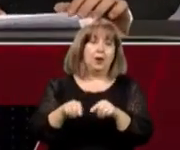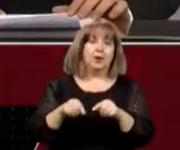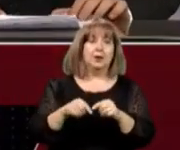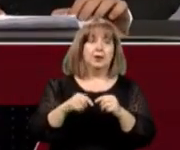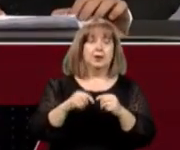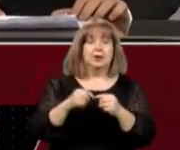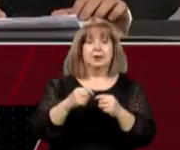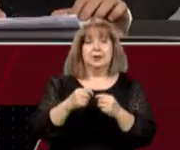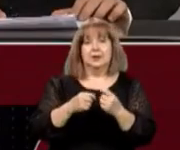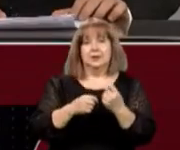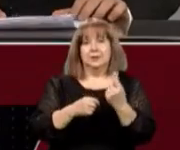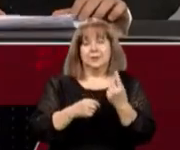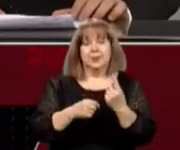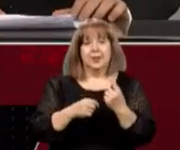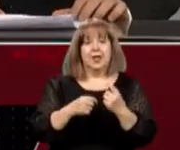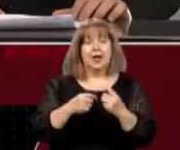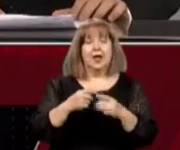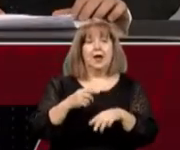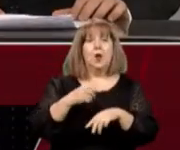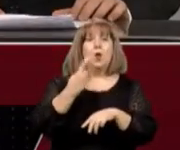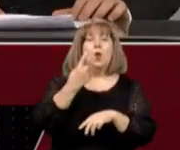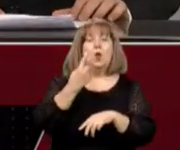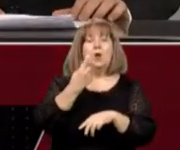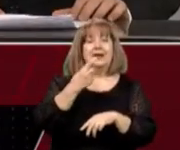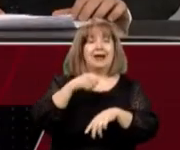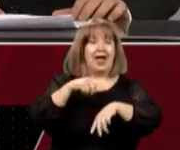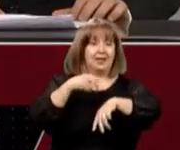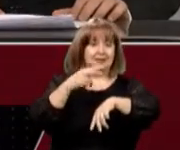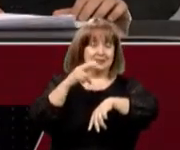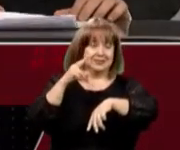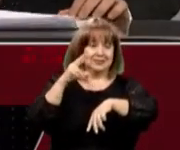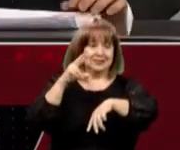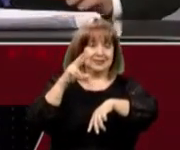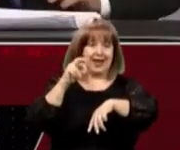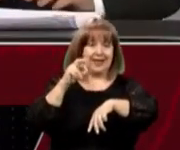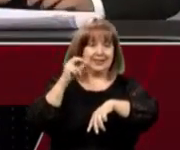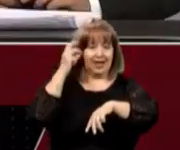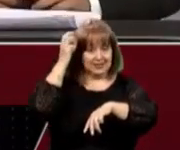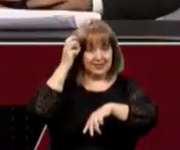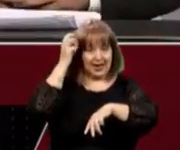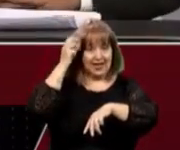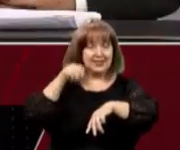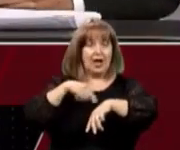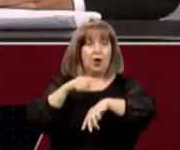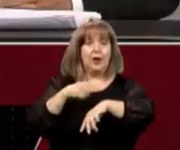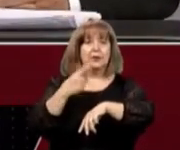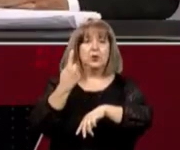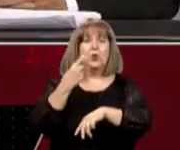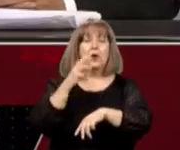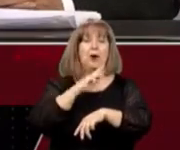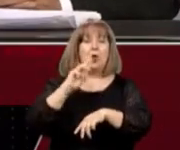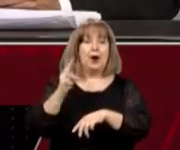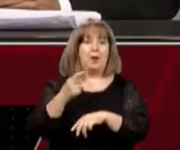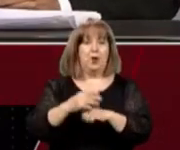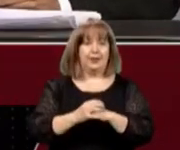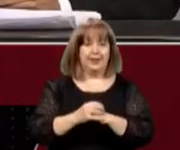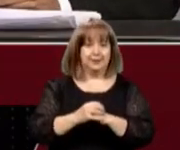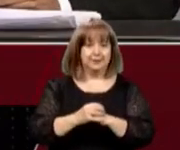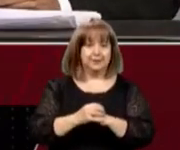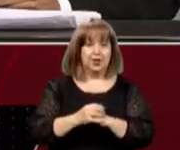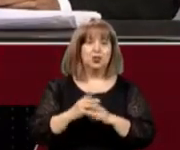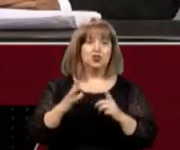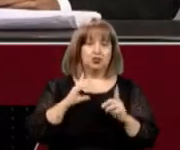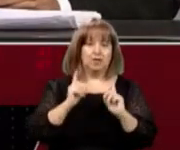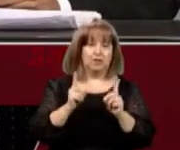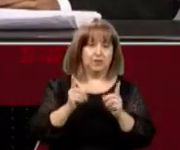número tremendo de una mujer muerta cada 30 horas y es algo que todavía eso no lo podemos remediar. Ni erradicar. No sabemos cómo